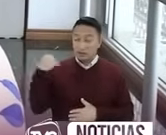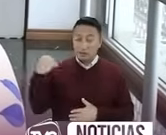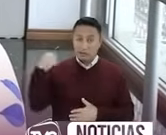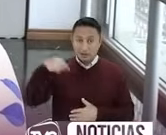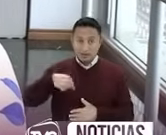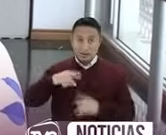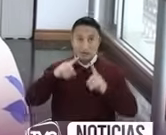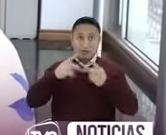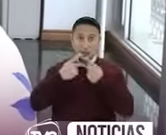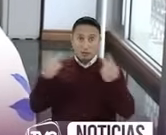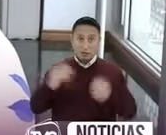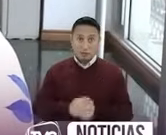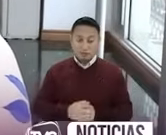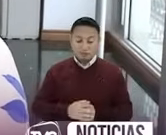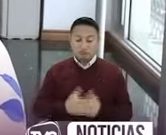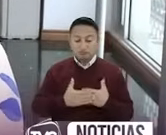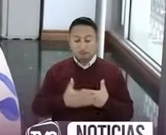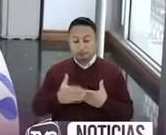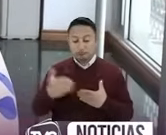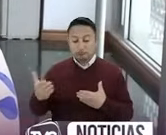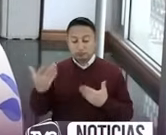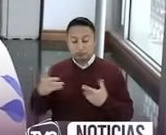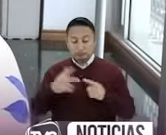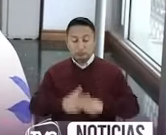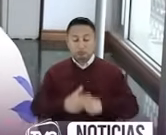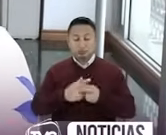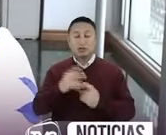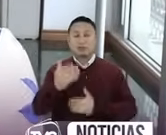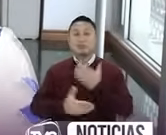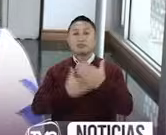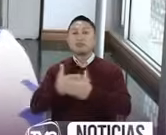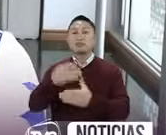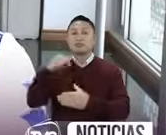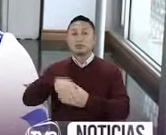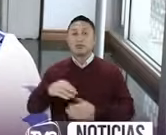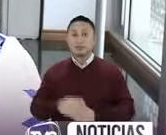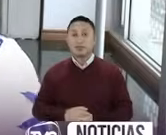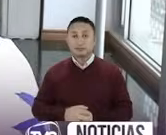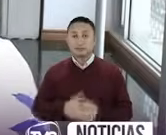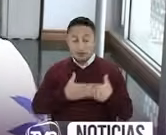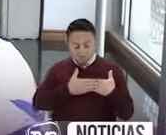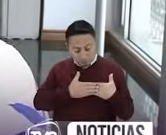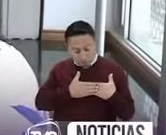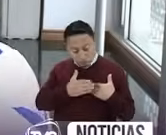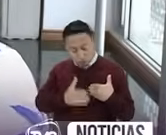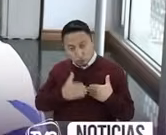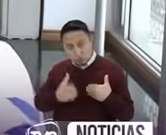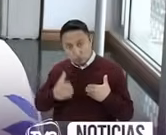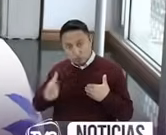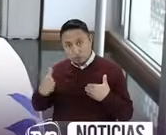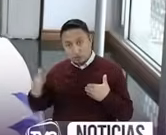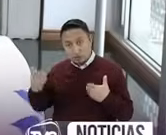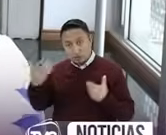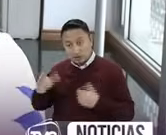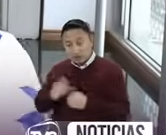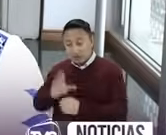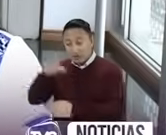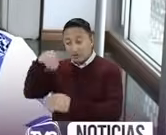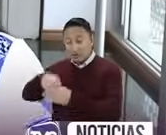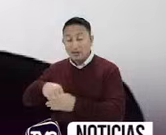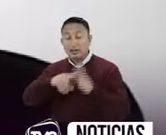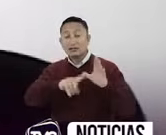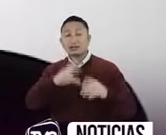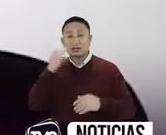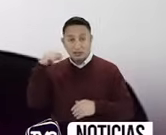popular, declararnos en inicio de periodo electoral y desde esa fecha ir ya a las urnas en el plazo de 60 días. Por lo